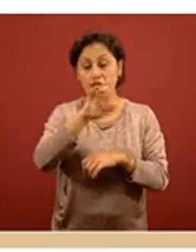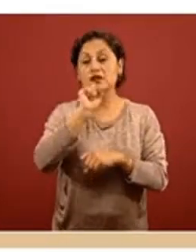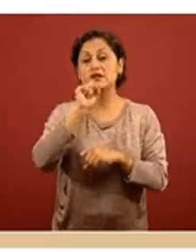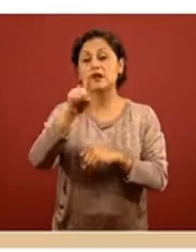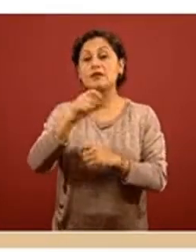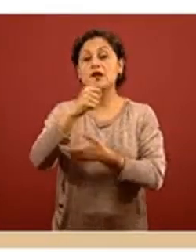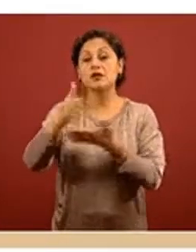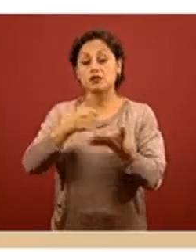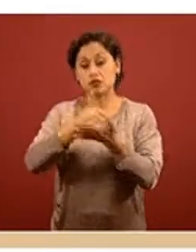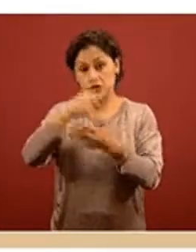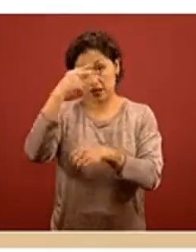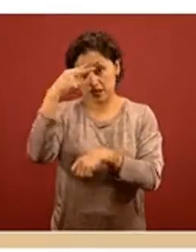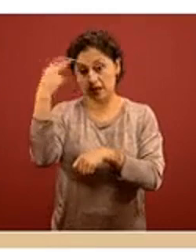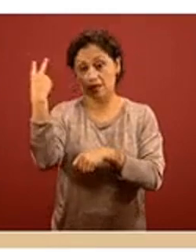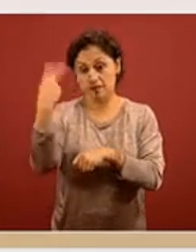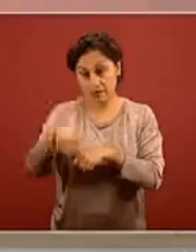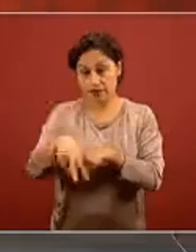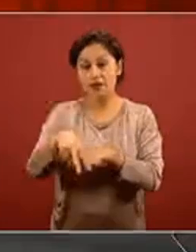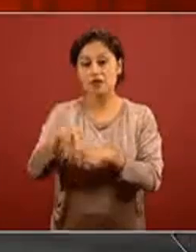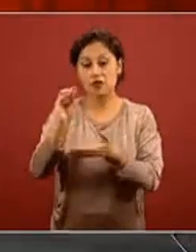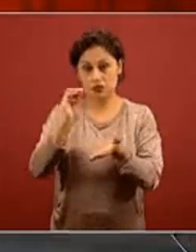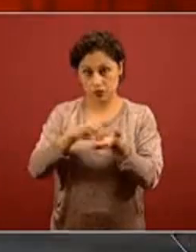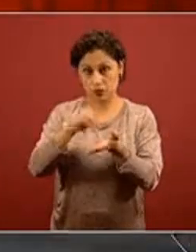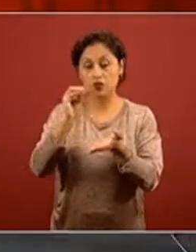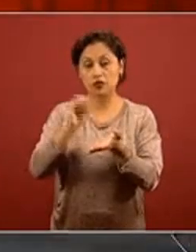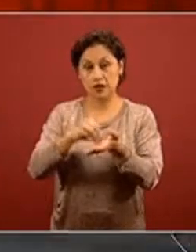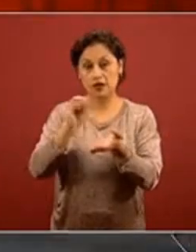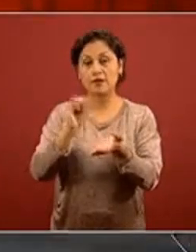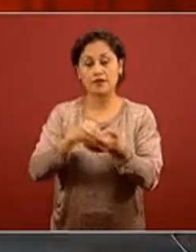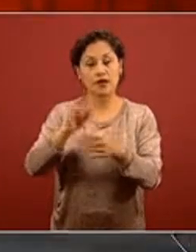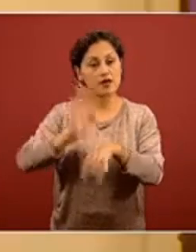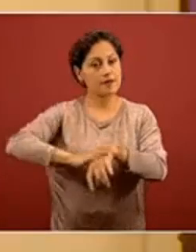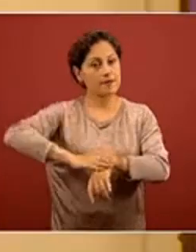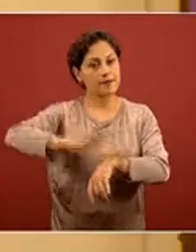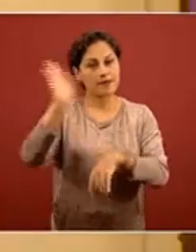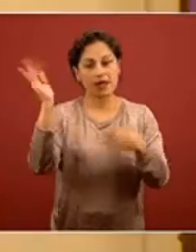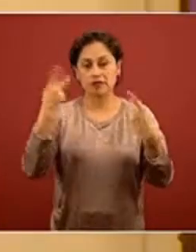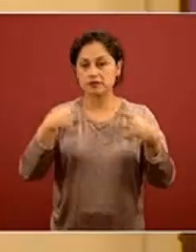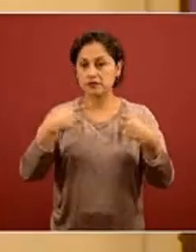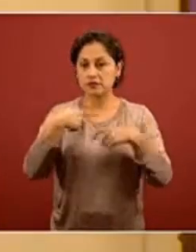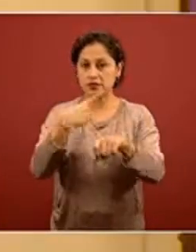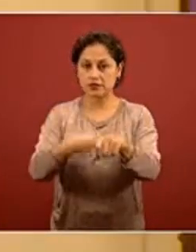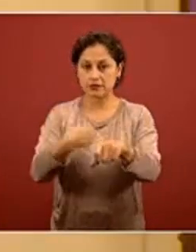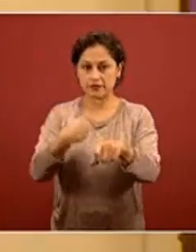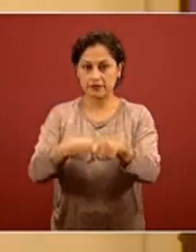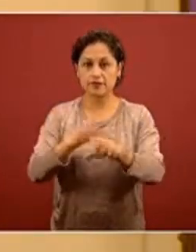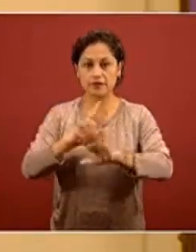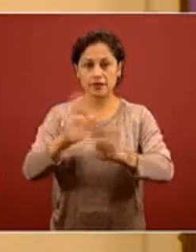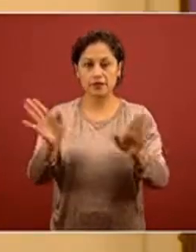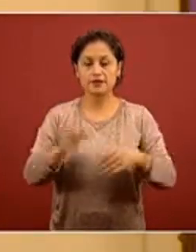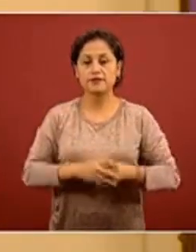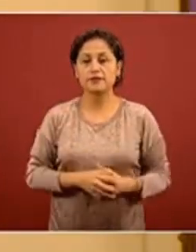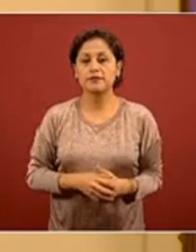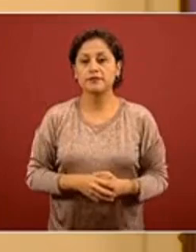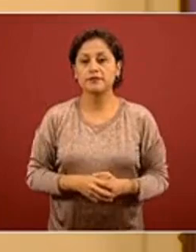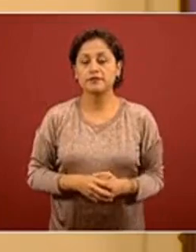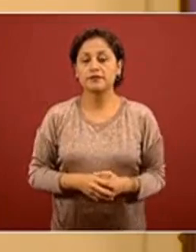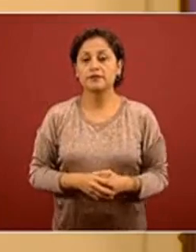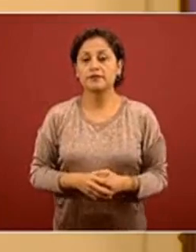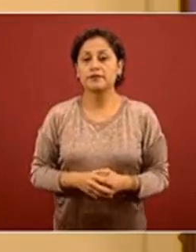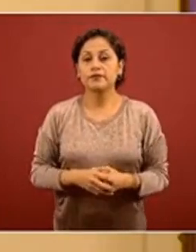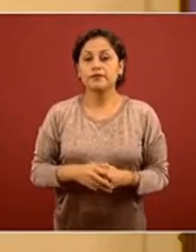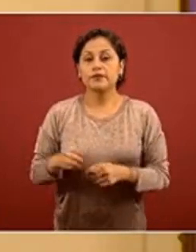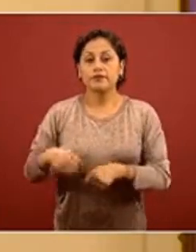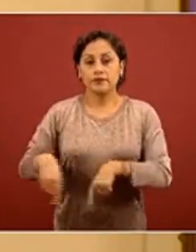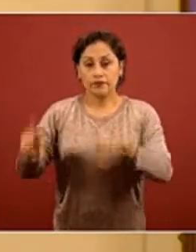de México, aún en los 14 días continúan con la mayor carga de enfermedad confirmada. En la siguiente diapositiva vemos esta